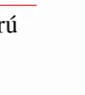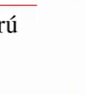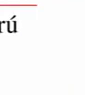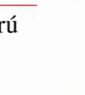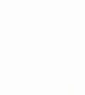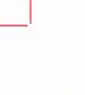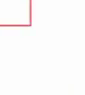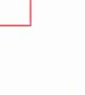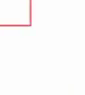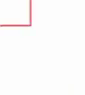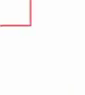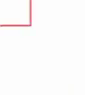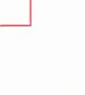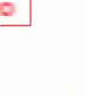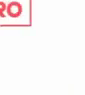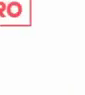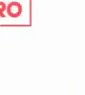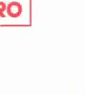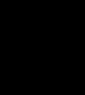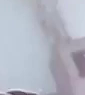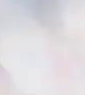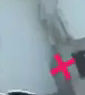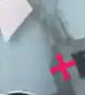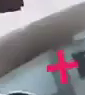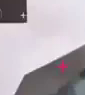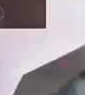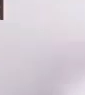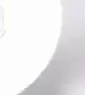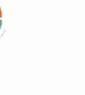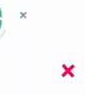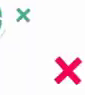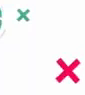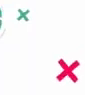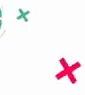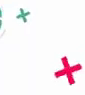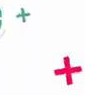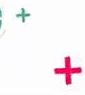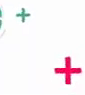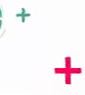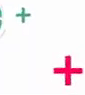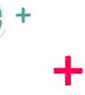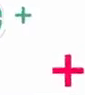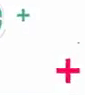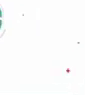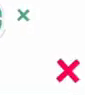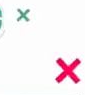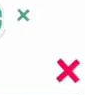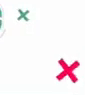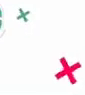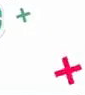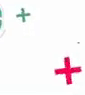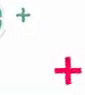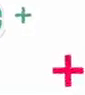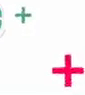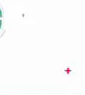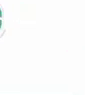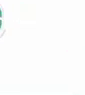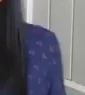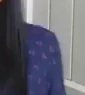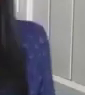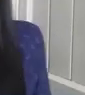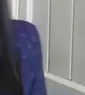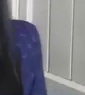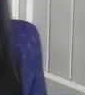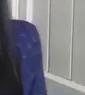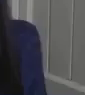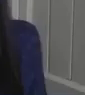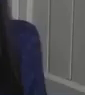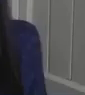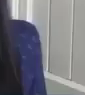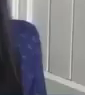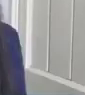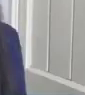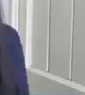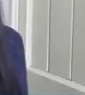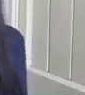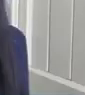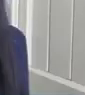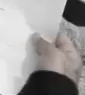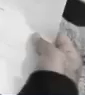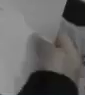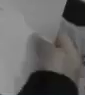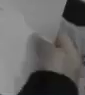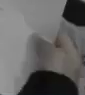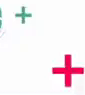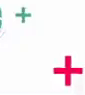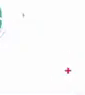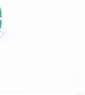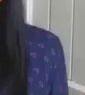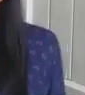Gobierno del Perú. El Perú primero. En el próximo capítulo de ¿Por qué somos así? ¿Se imaginan la